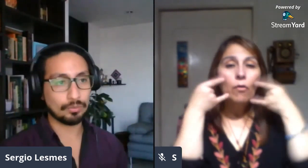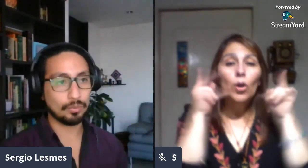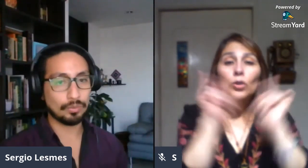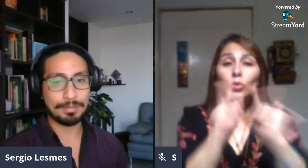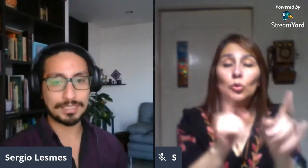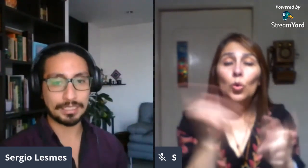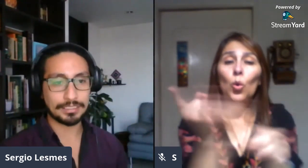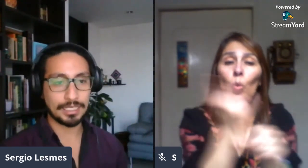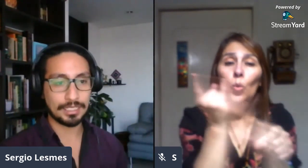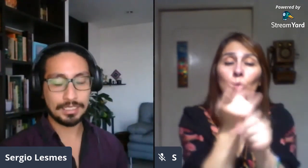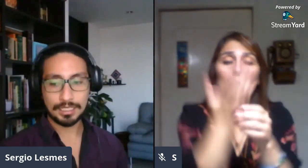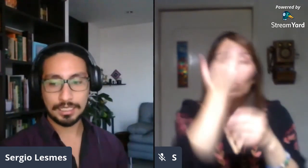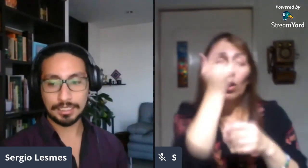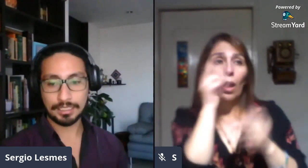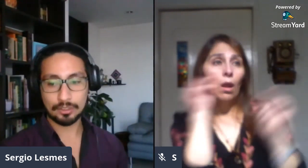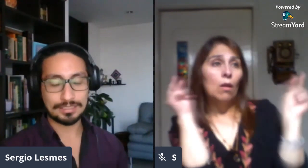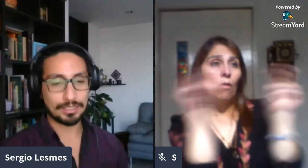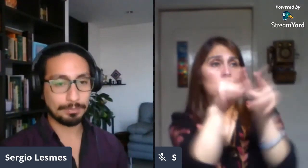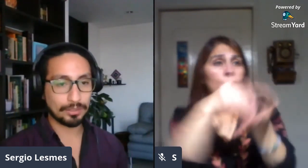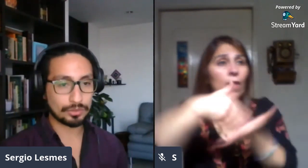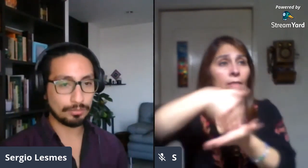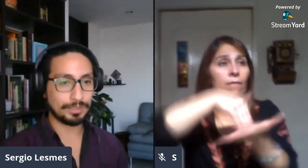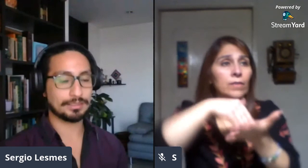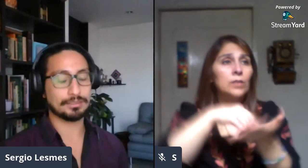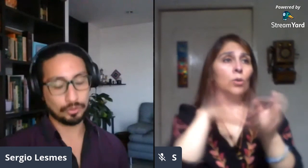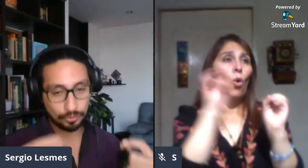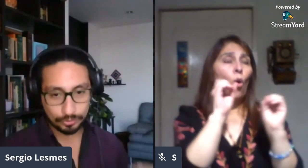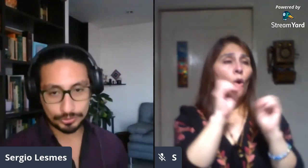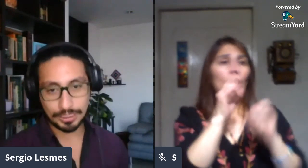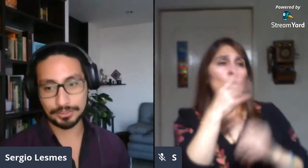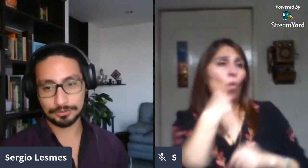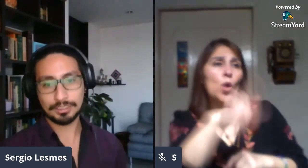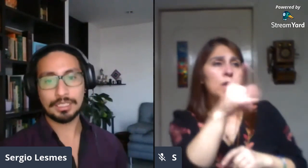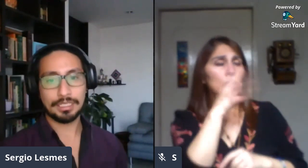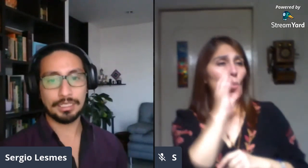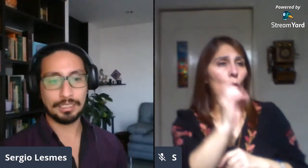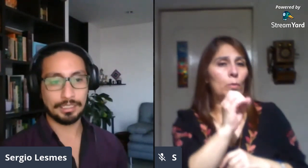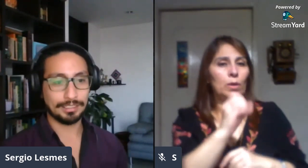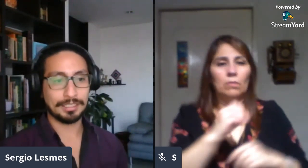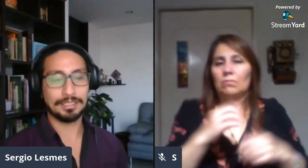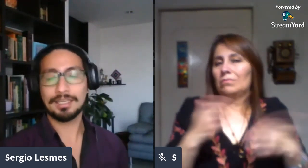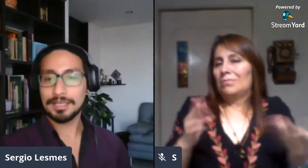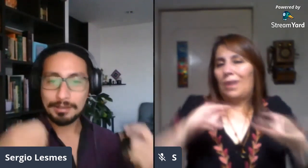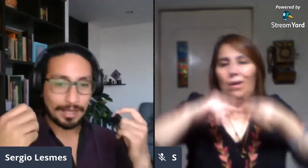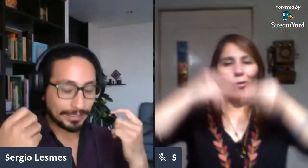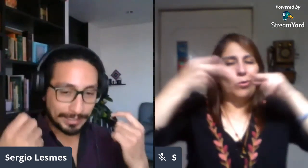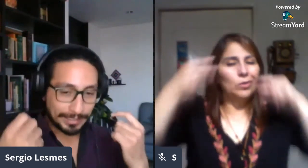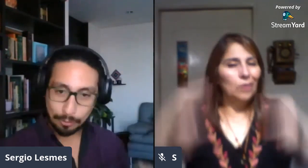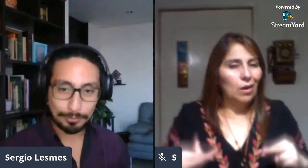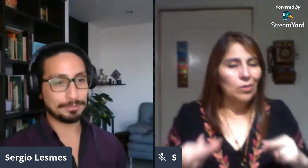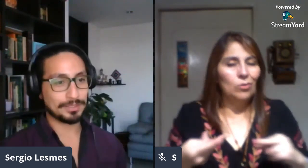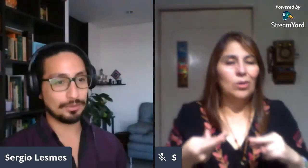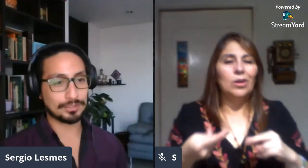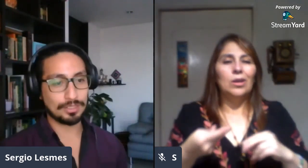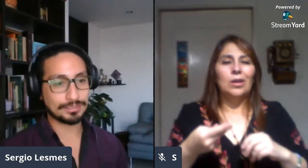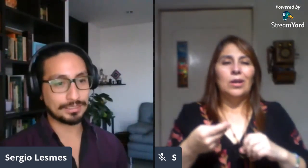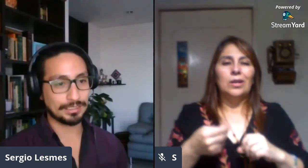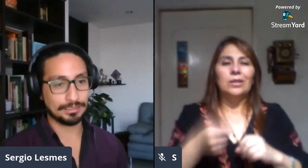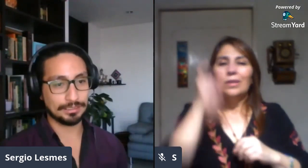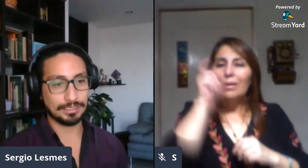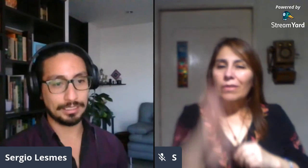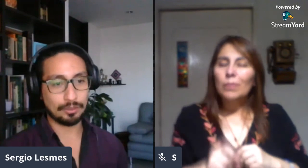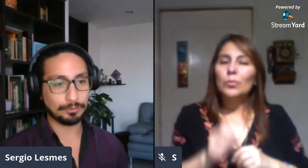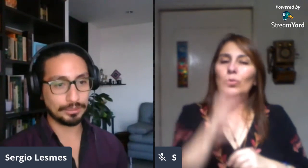mascarilla los hace ver menos hombres. Todo lo contrario, hay que comprometerse con el cuidado de las personas con las que